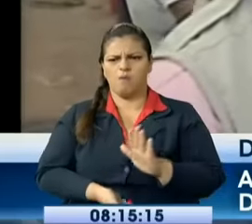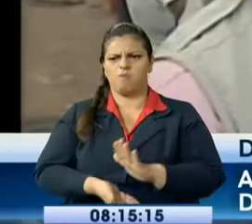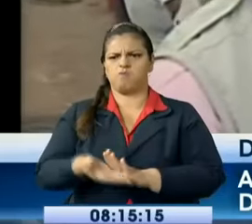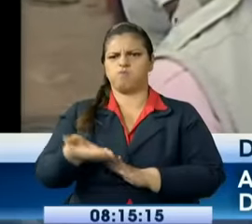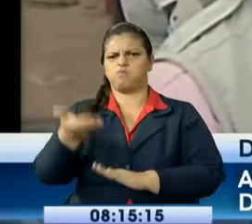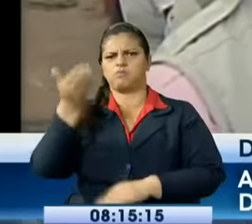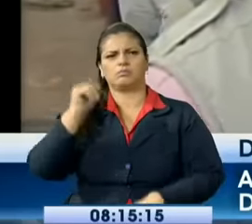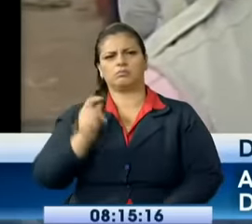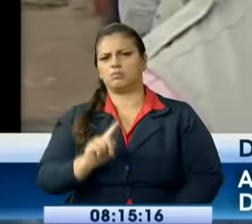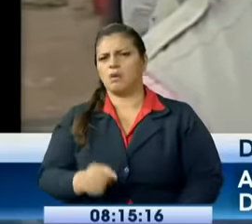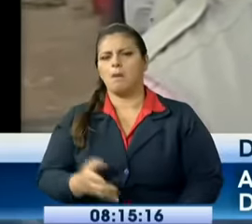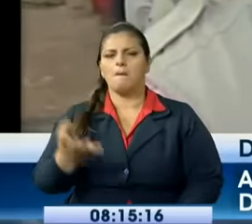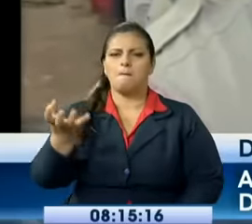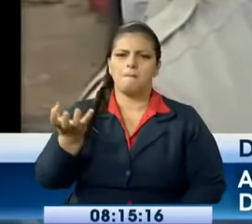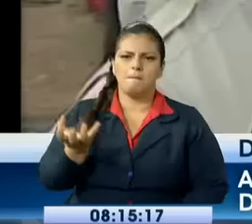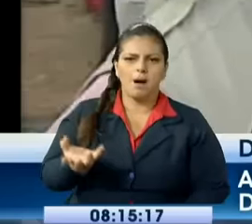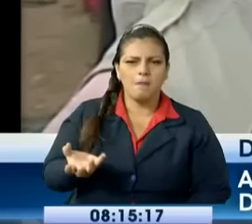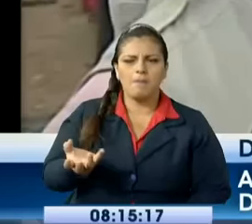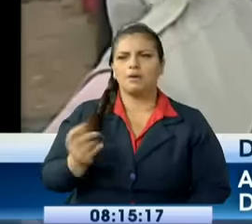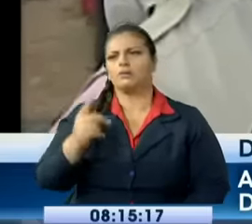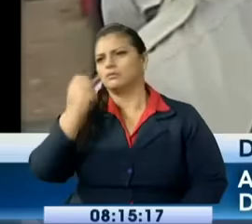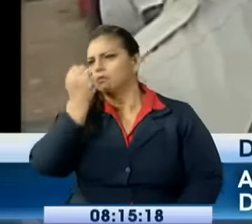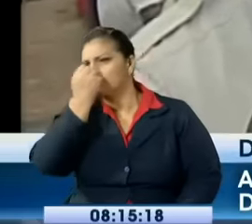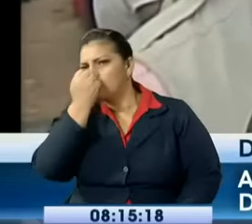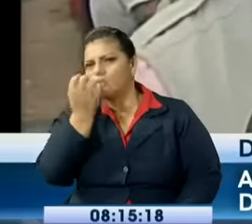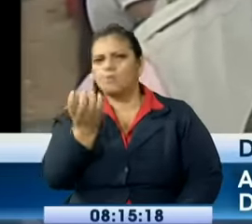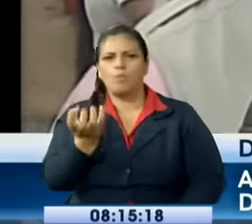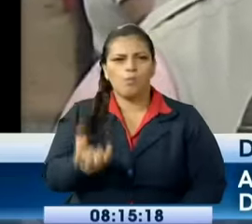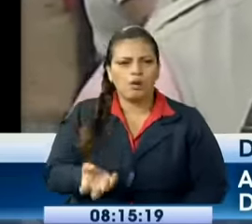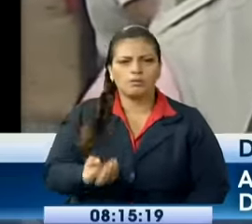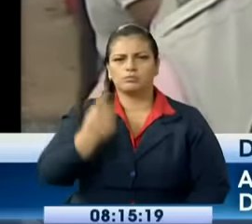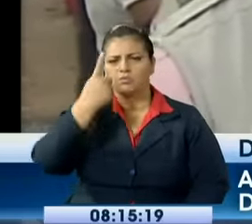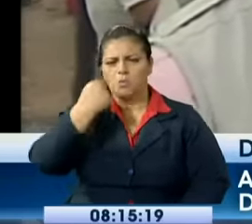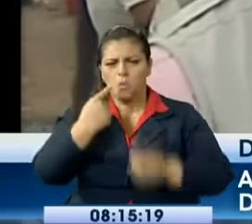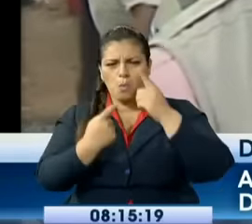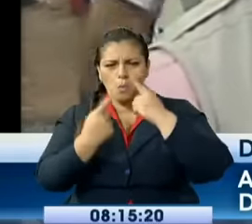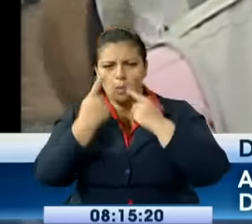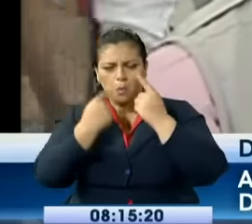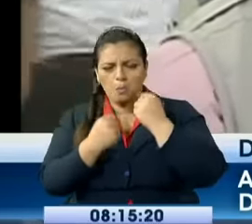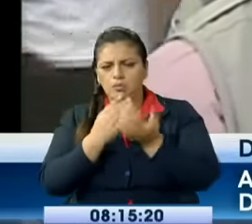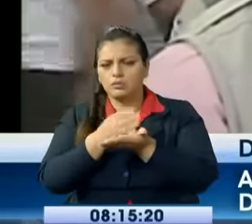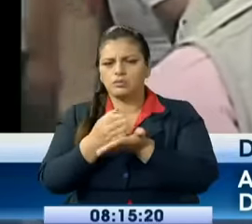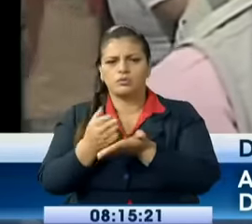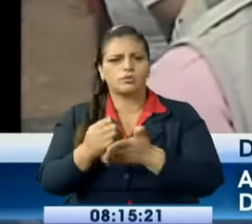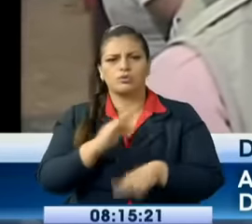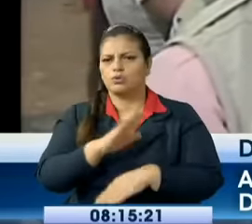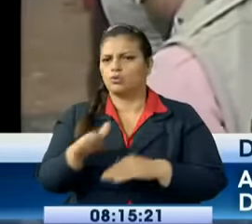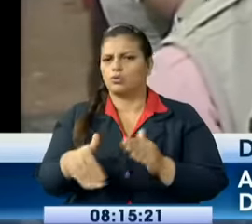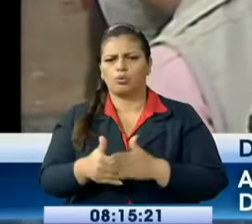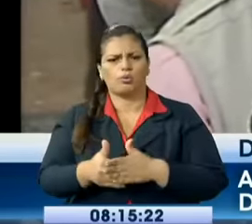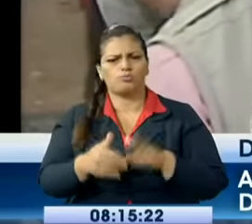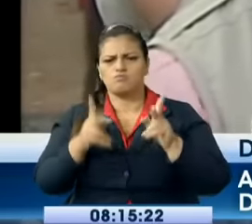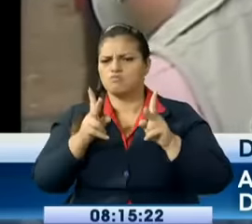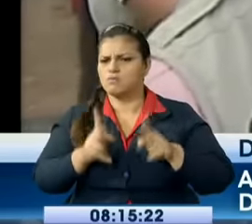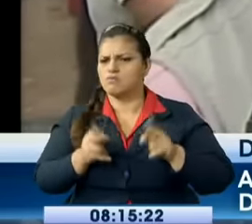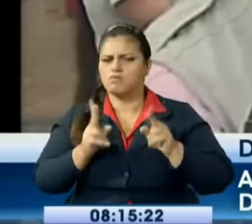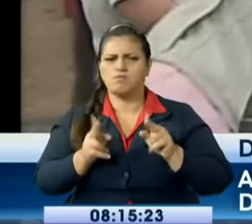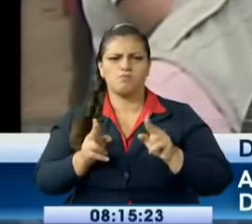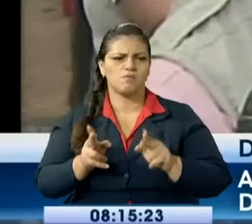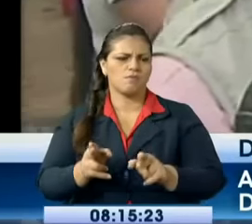la cebolla, tomate, todo el producto que viene de la sierra, los precios están los